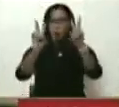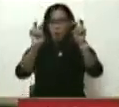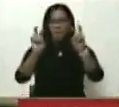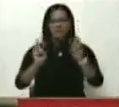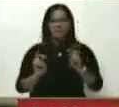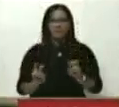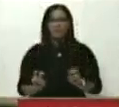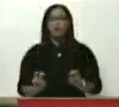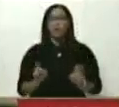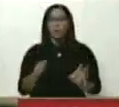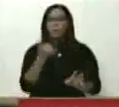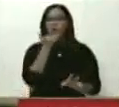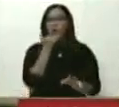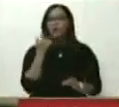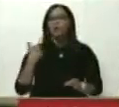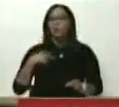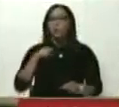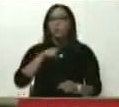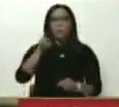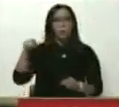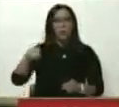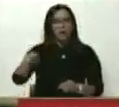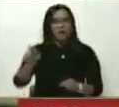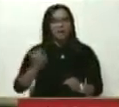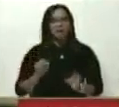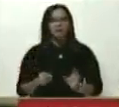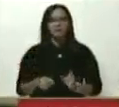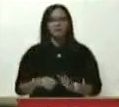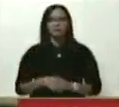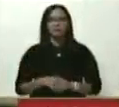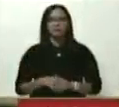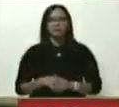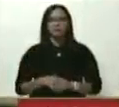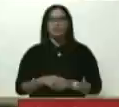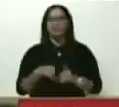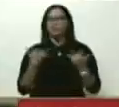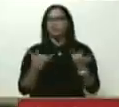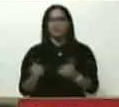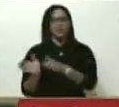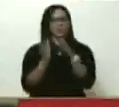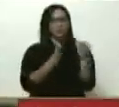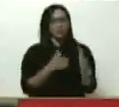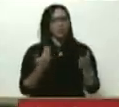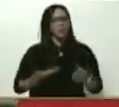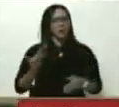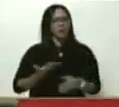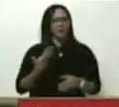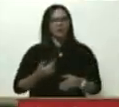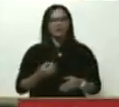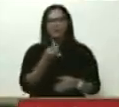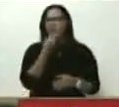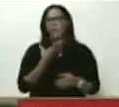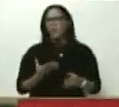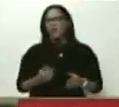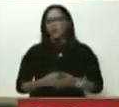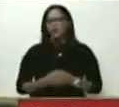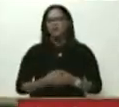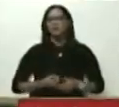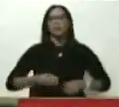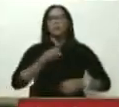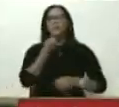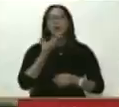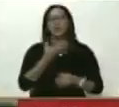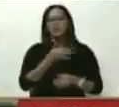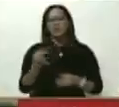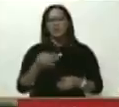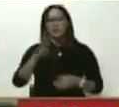estuvo por ahí, ¿no? Eso ya pasó a segundo plano. Lo importante es que él sea eficiente. Es más eficiente, ha sido más eficiente que Bolton